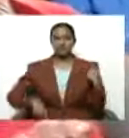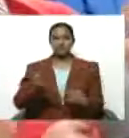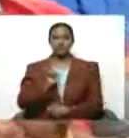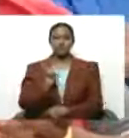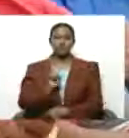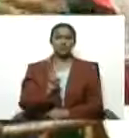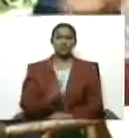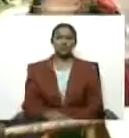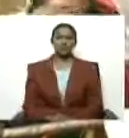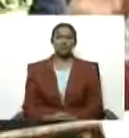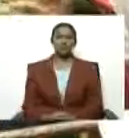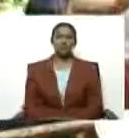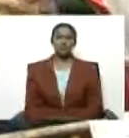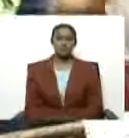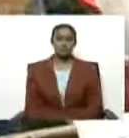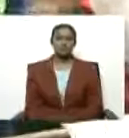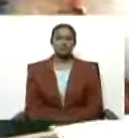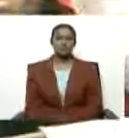Eso no, ¿cómo se llama?